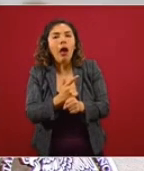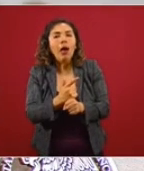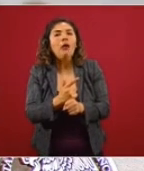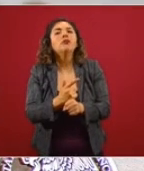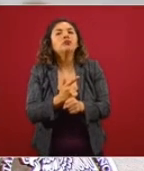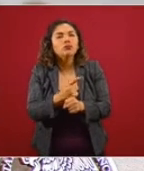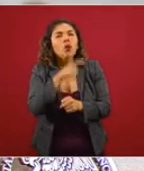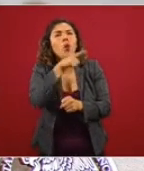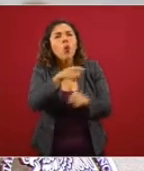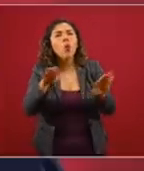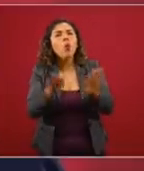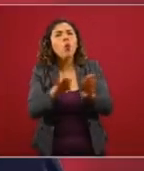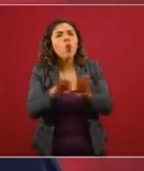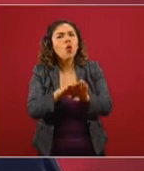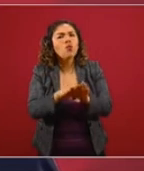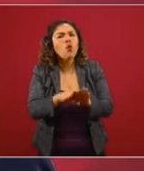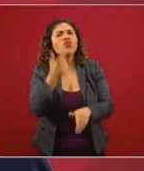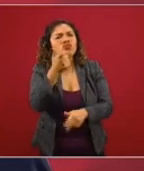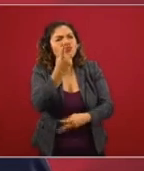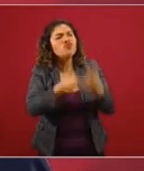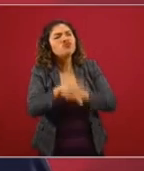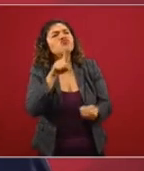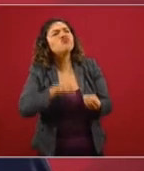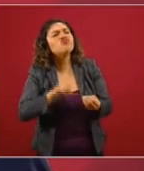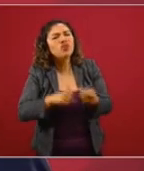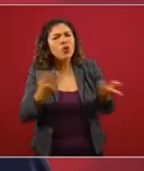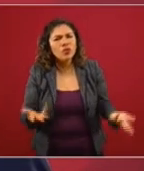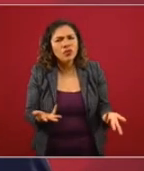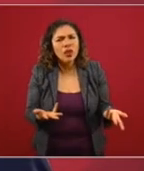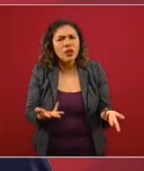cómo lo hicieron, de dónde salió el dinero.